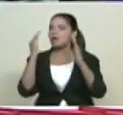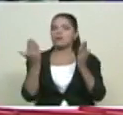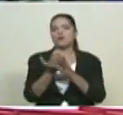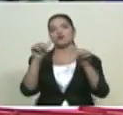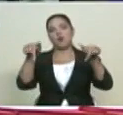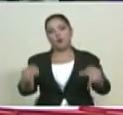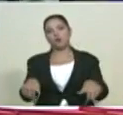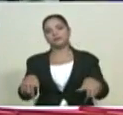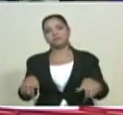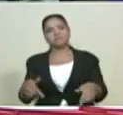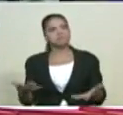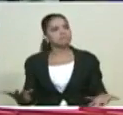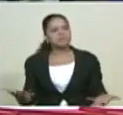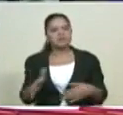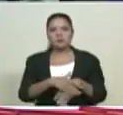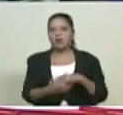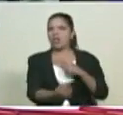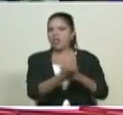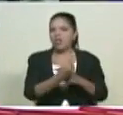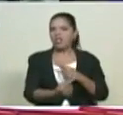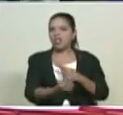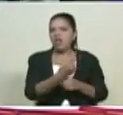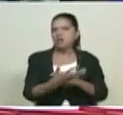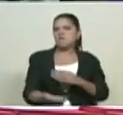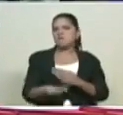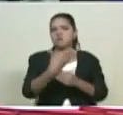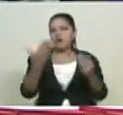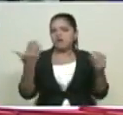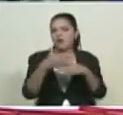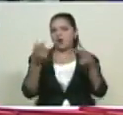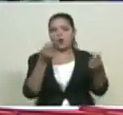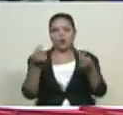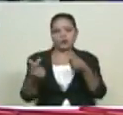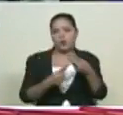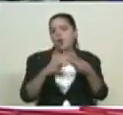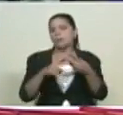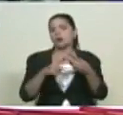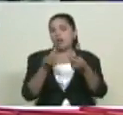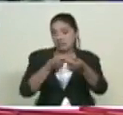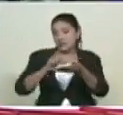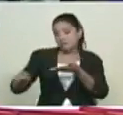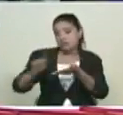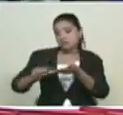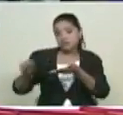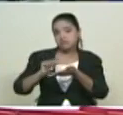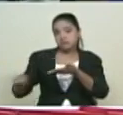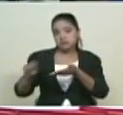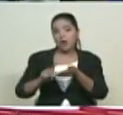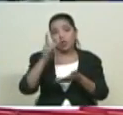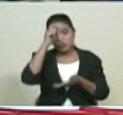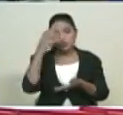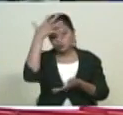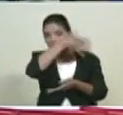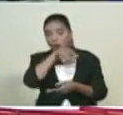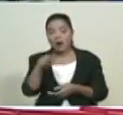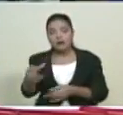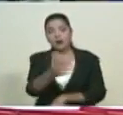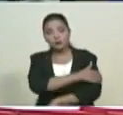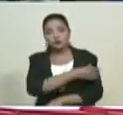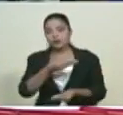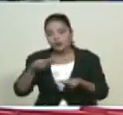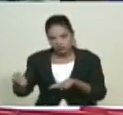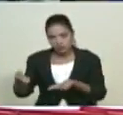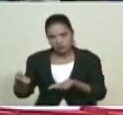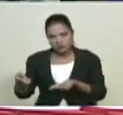de hoy, frente a las agresiones, a las sanciones, a los bloqueos económicos, a la plata en efectivo que le da Donald Trump a la derecha venezolana.